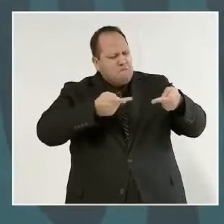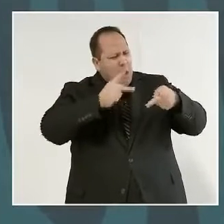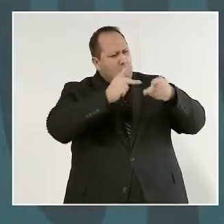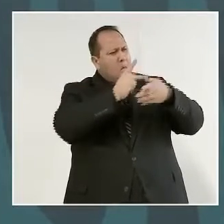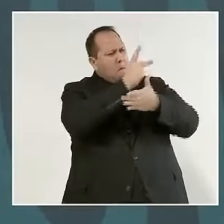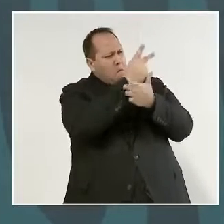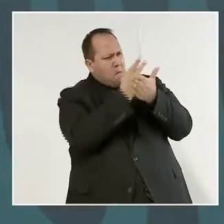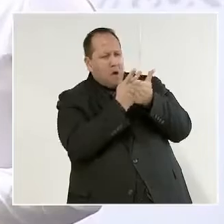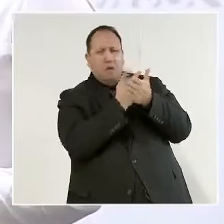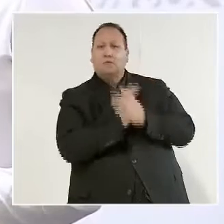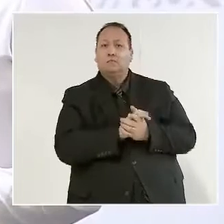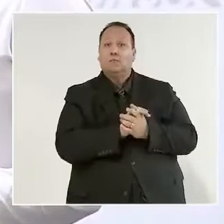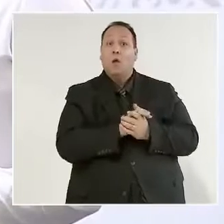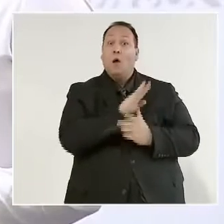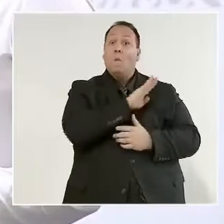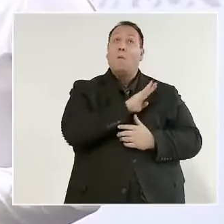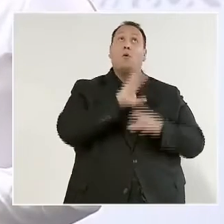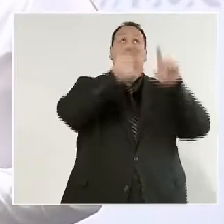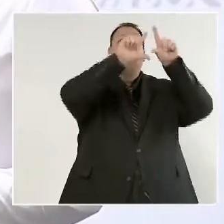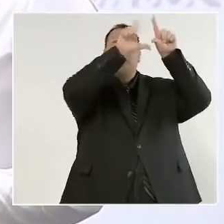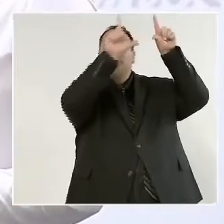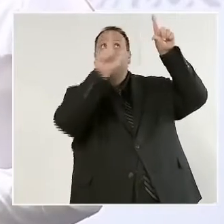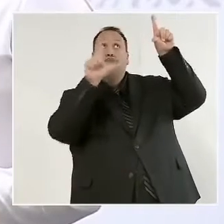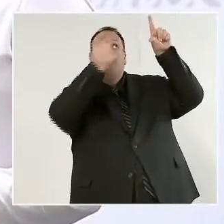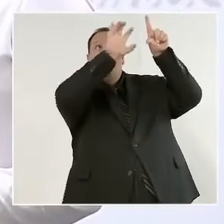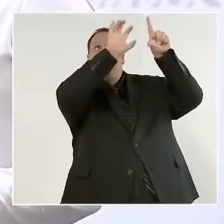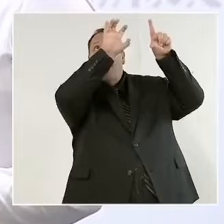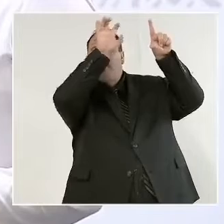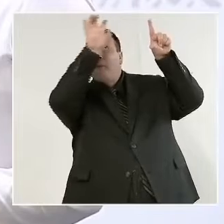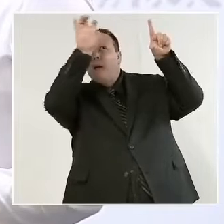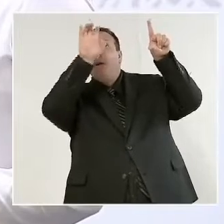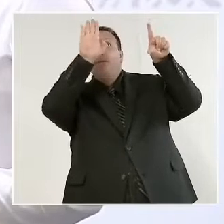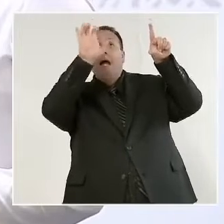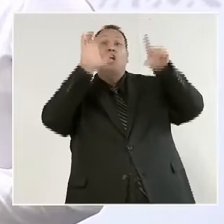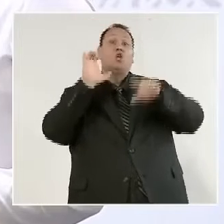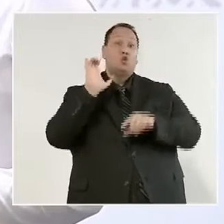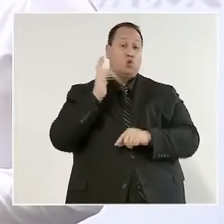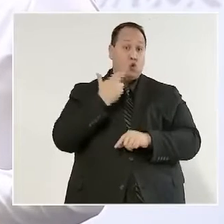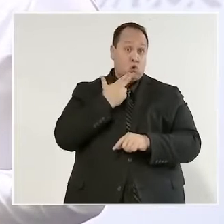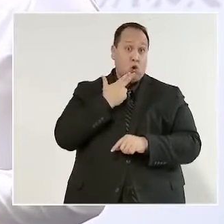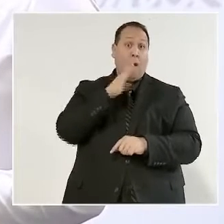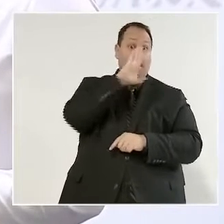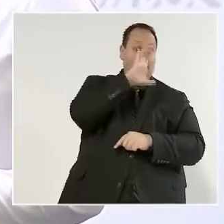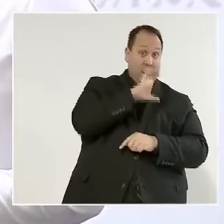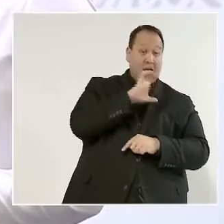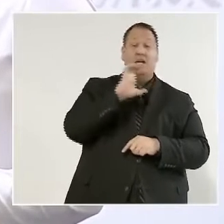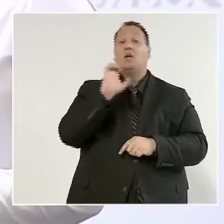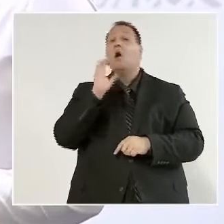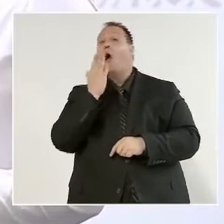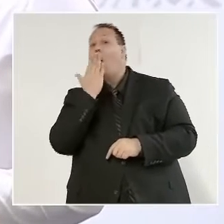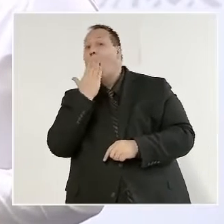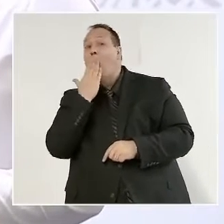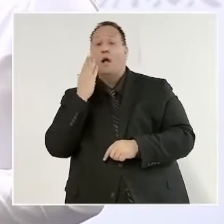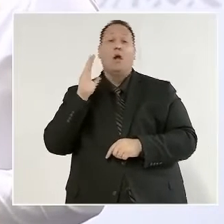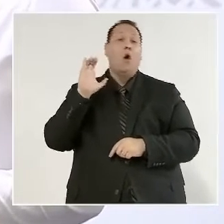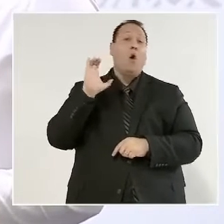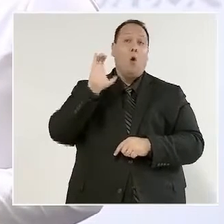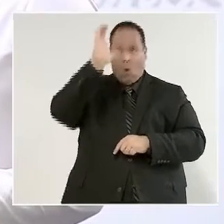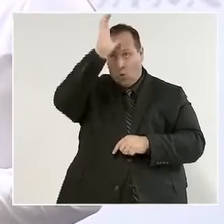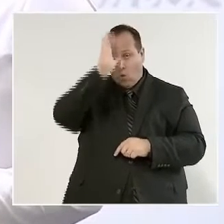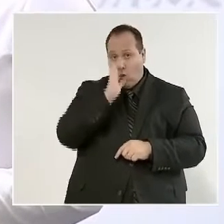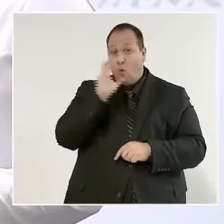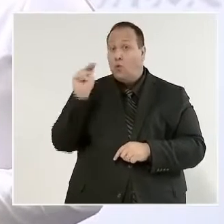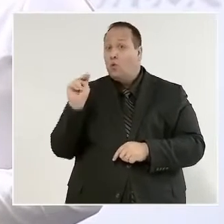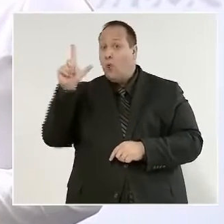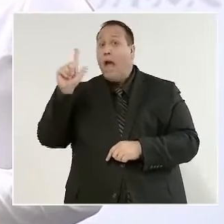que abarcará municipios de Baja California, Chihuahua, Sonora, Coahuila, Nuevo León